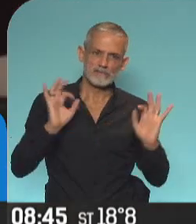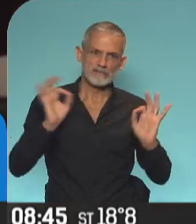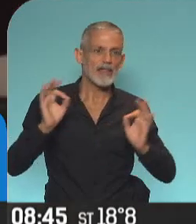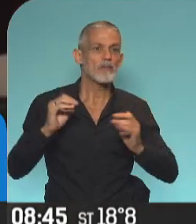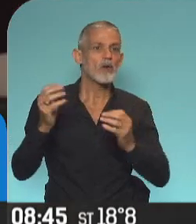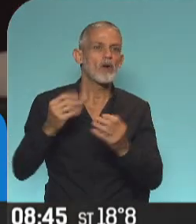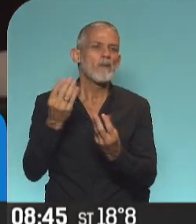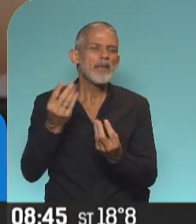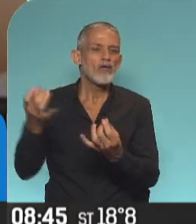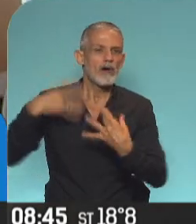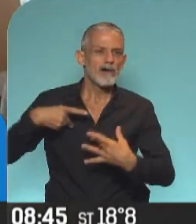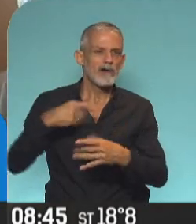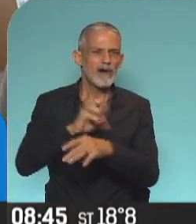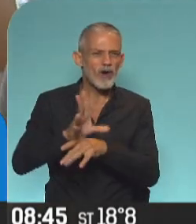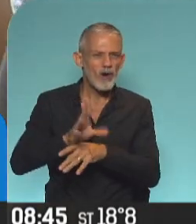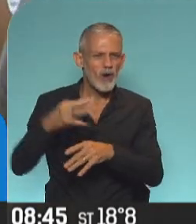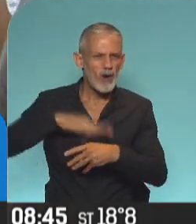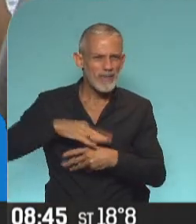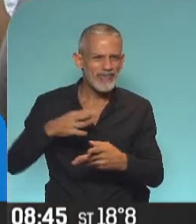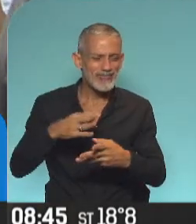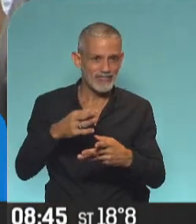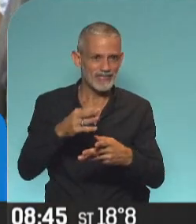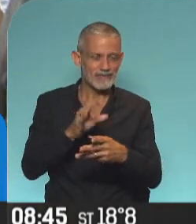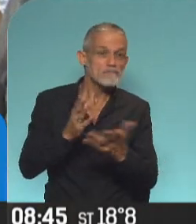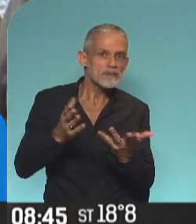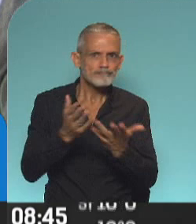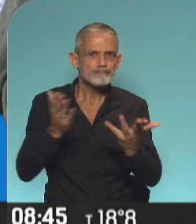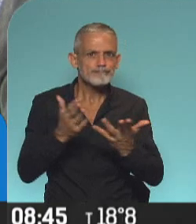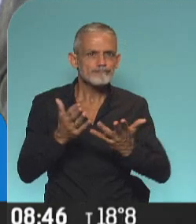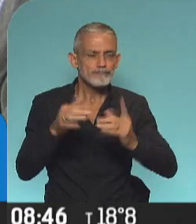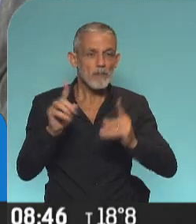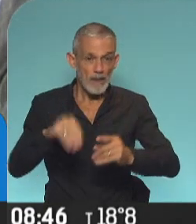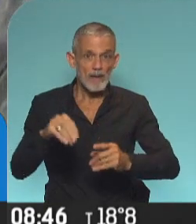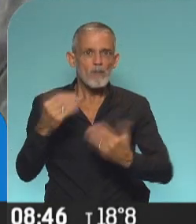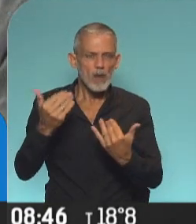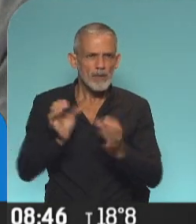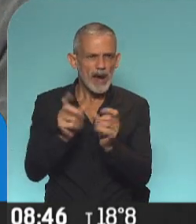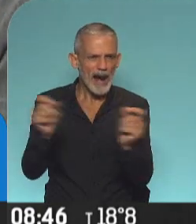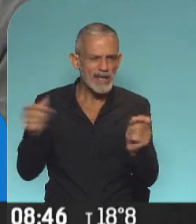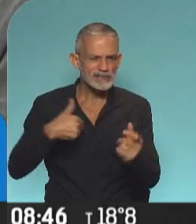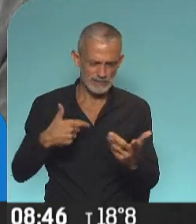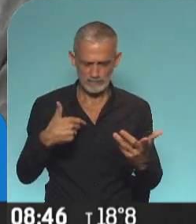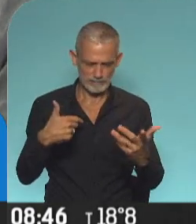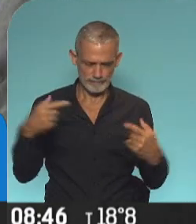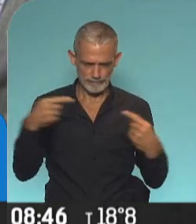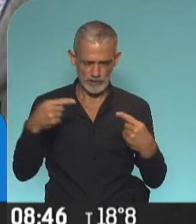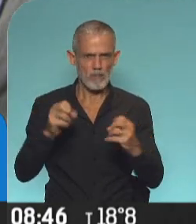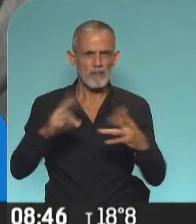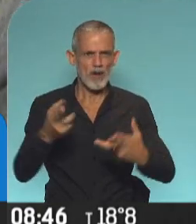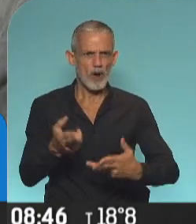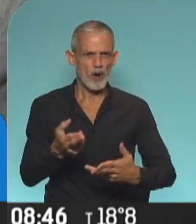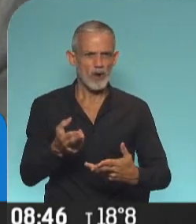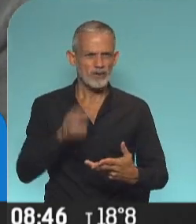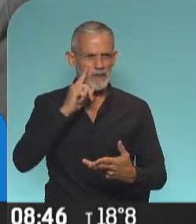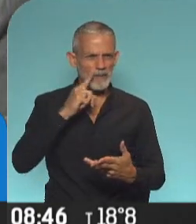por temor a contagiarse kobe 19 pero a su vez puede tener cáncer los cuales estamos en doble no se